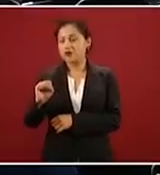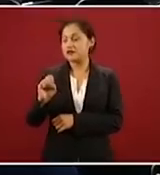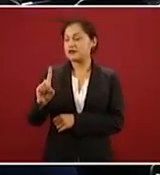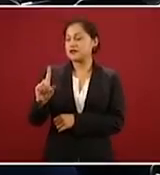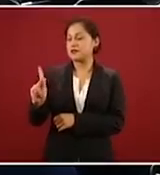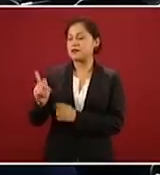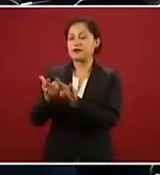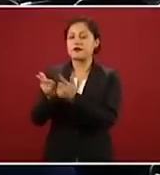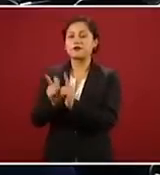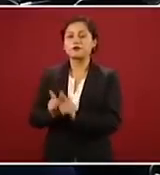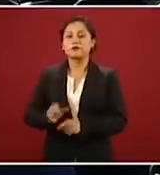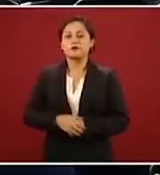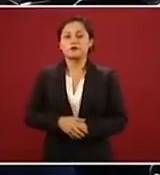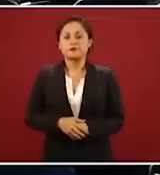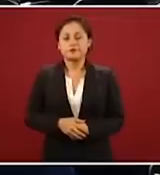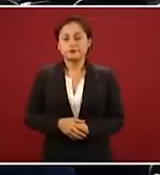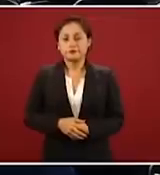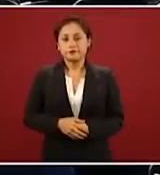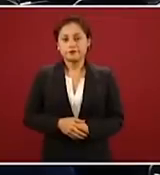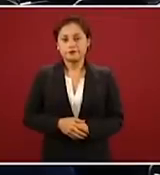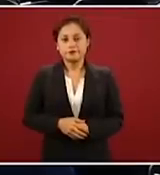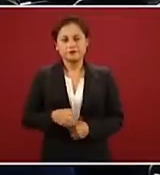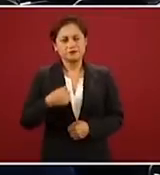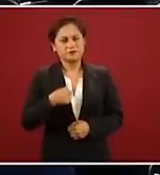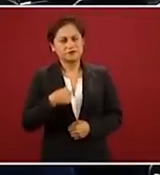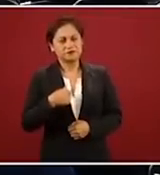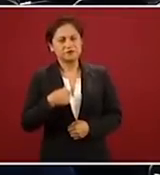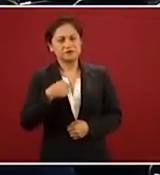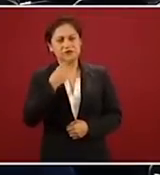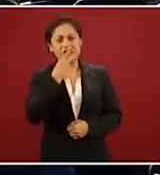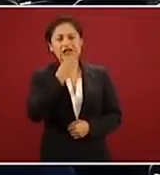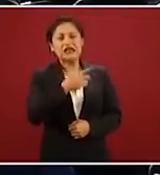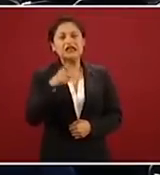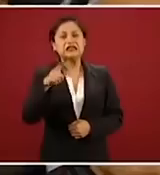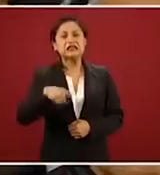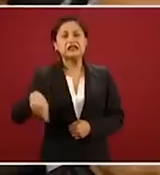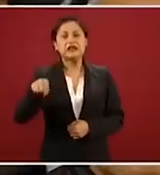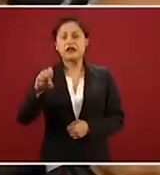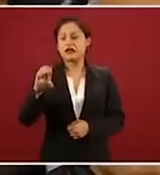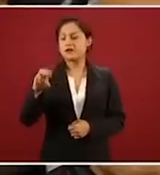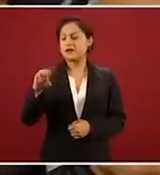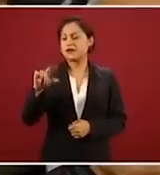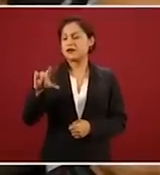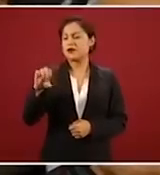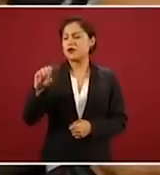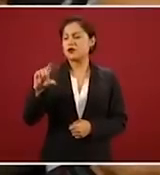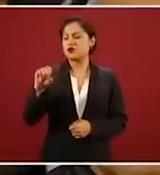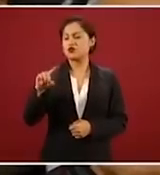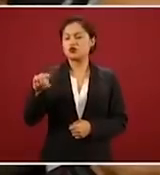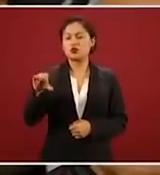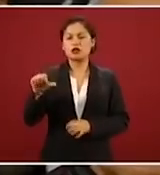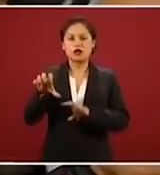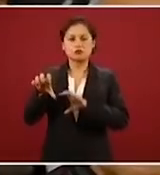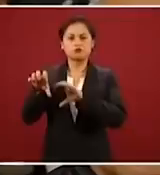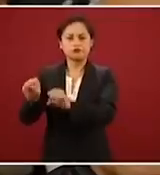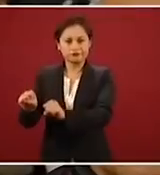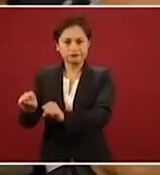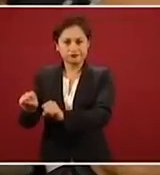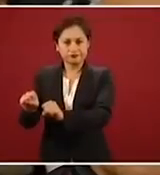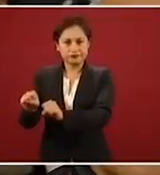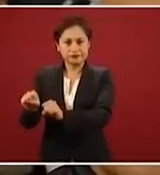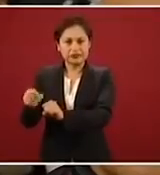La detención de Emilio Lozoya significa algo muy grande y